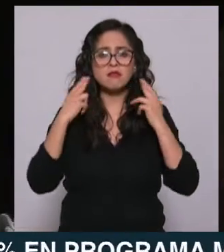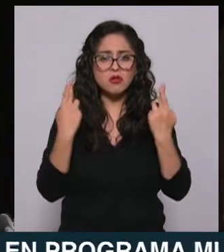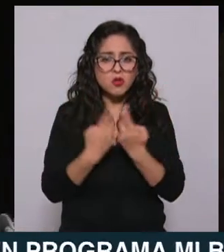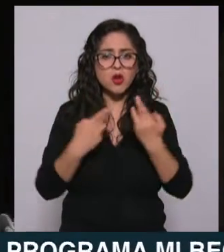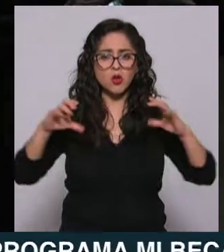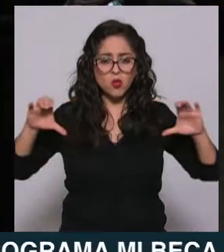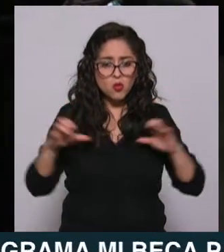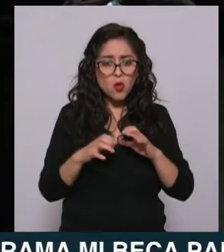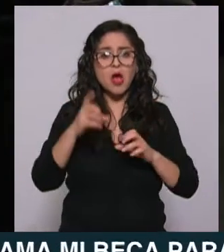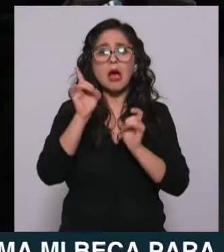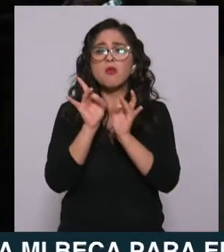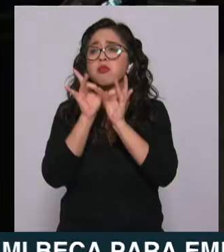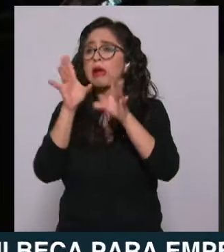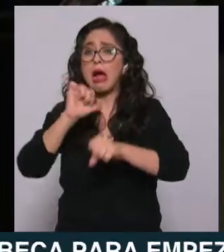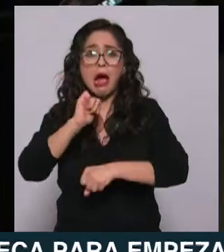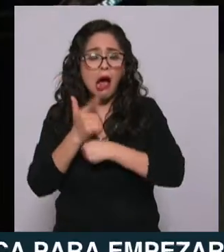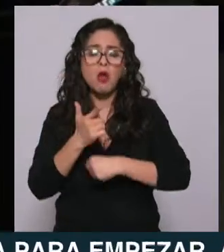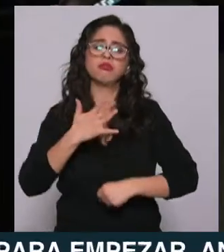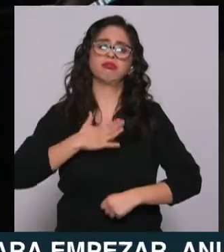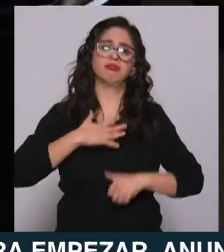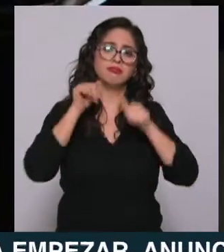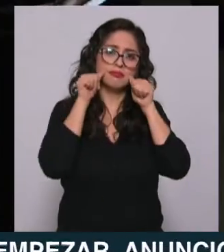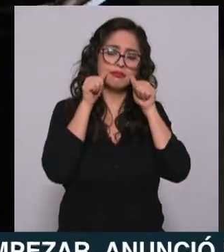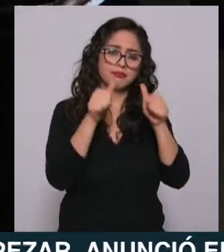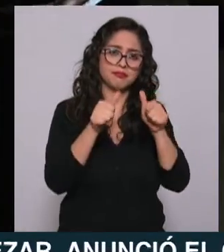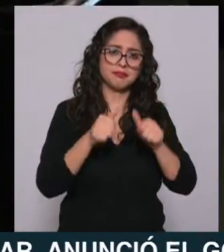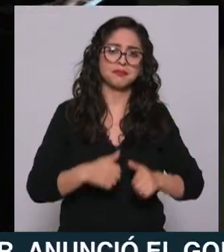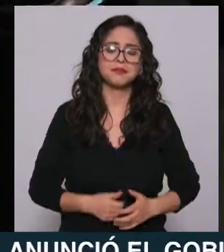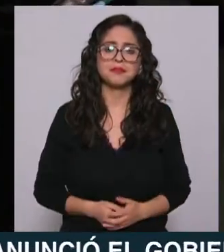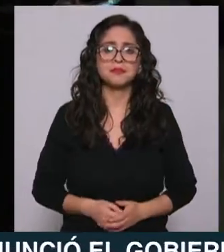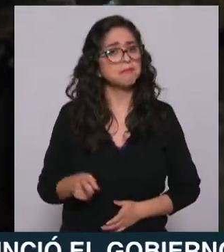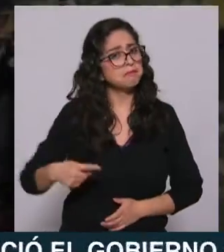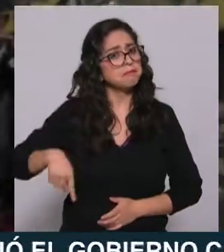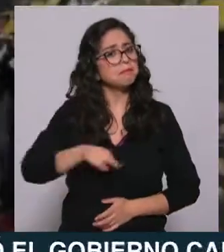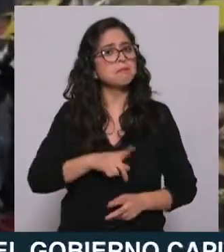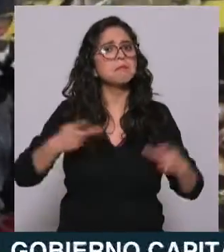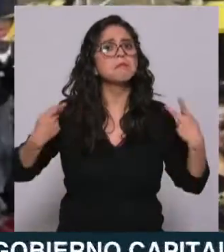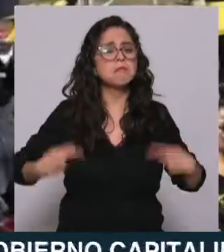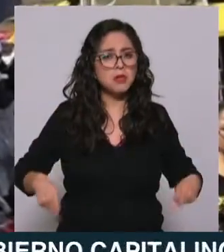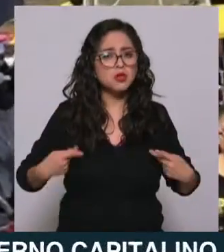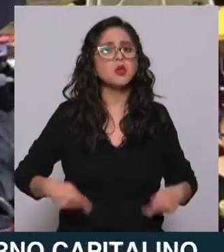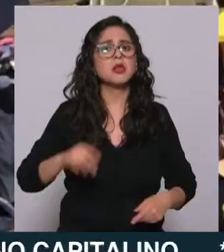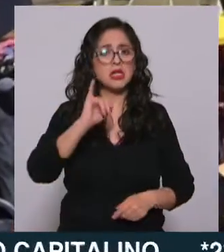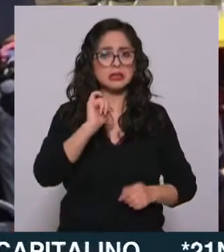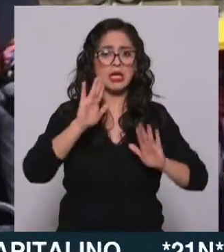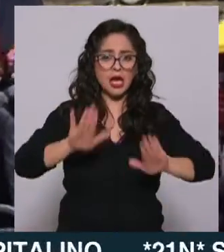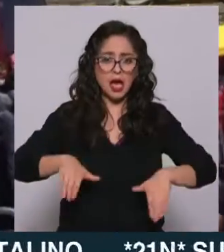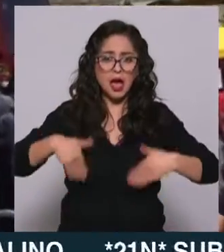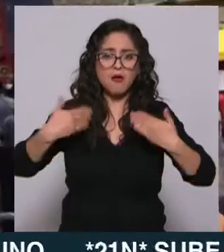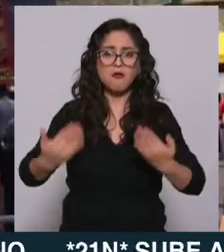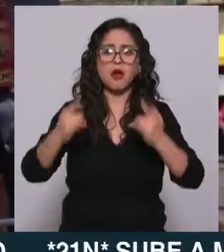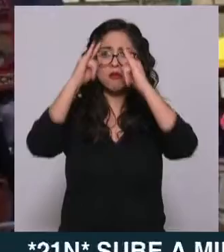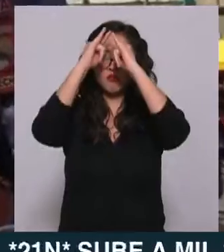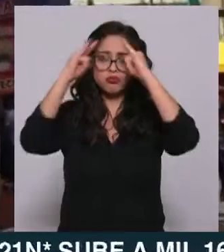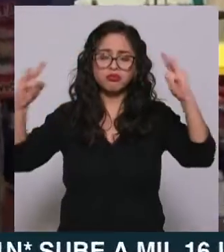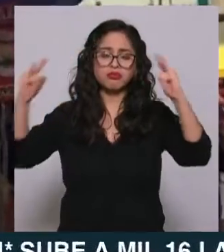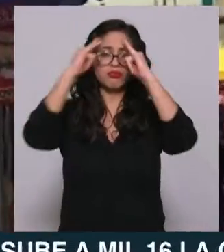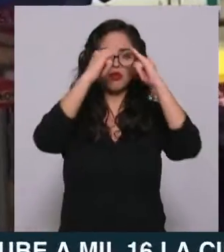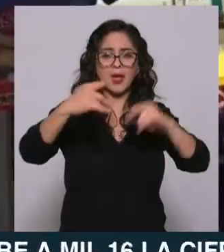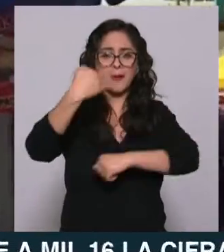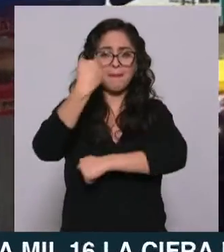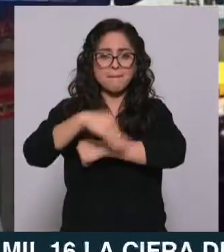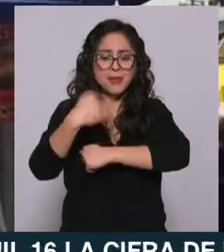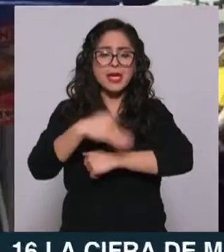lo atiendo. Si los locatarios afectados cumplen el compromiso de instalarse en las carpas habilitadas para continuar con